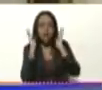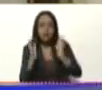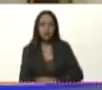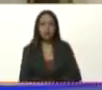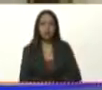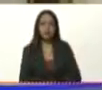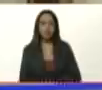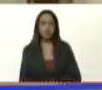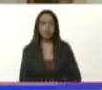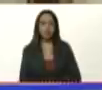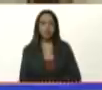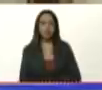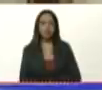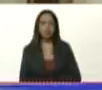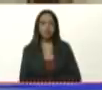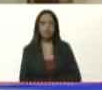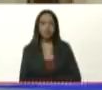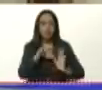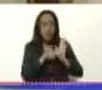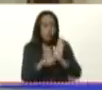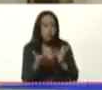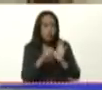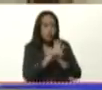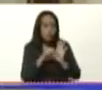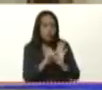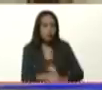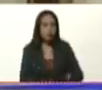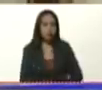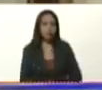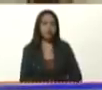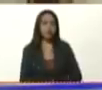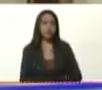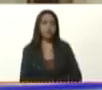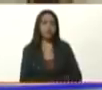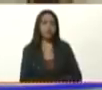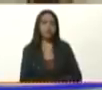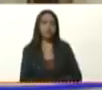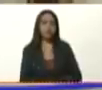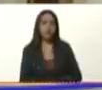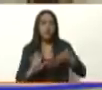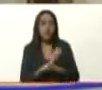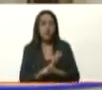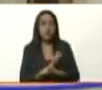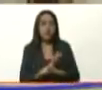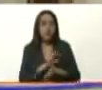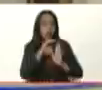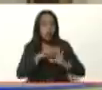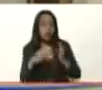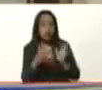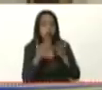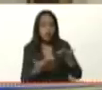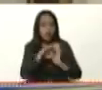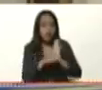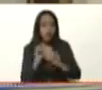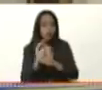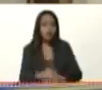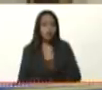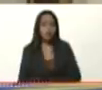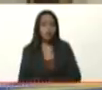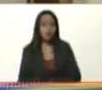como tales las circunstancias de orden social, económico, político, natural o ecológico que